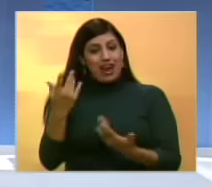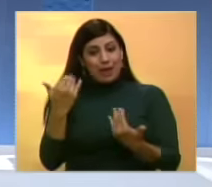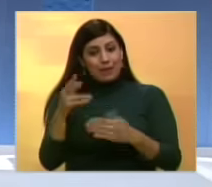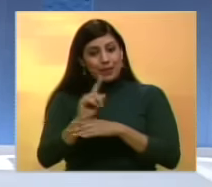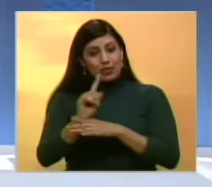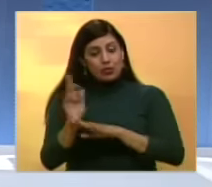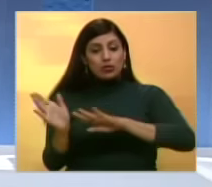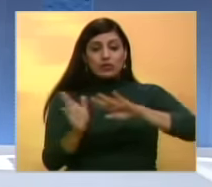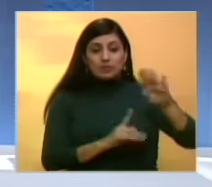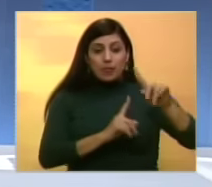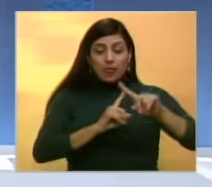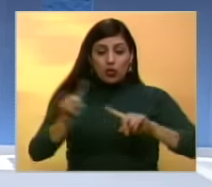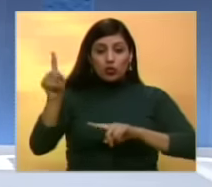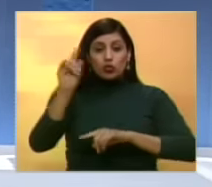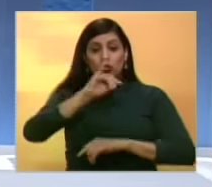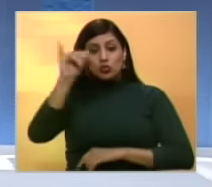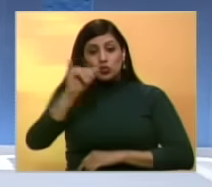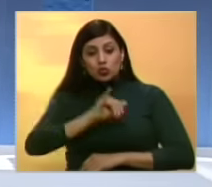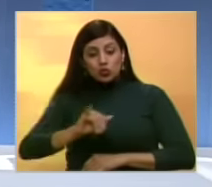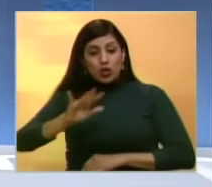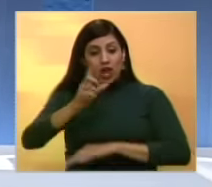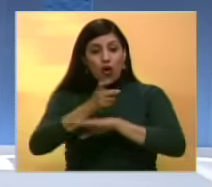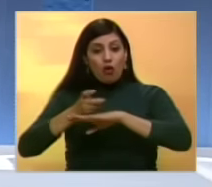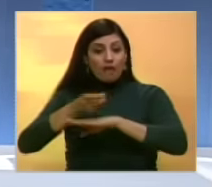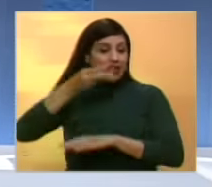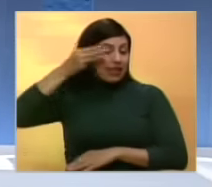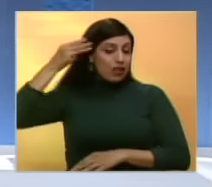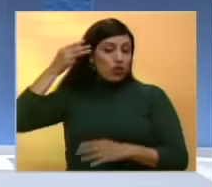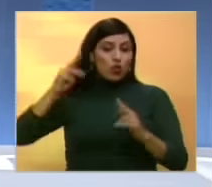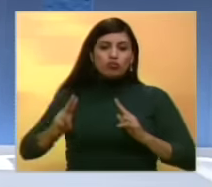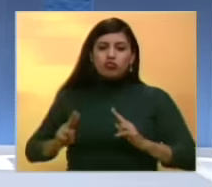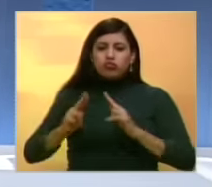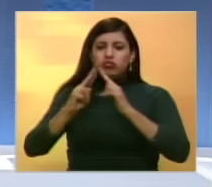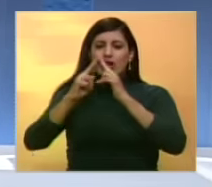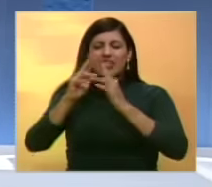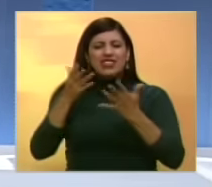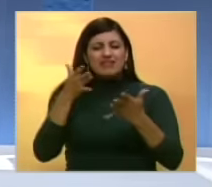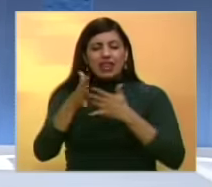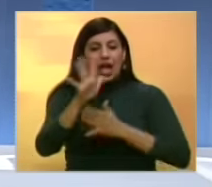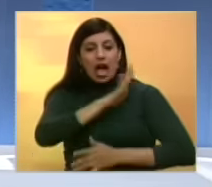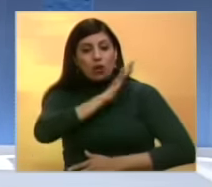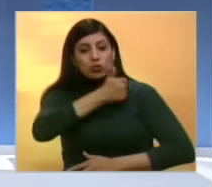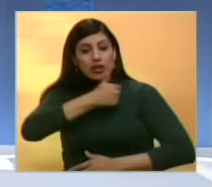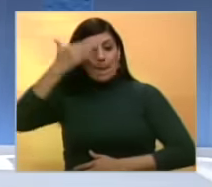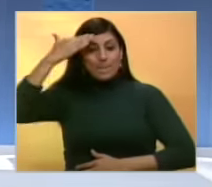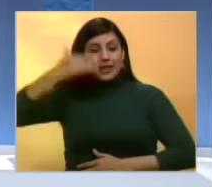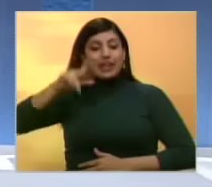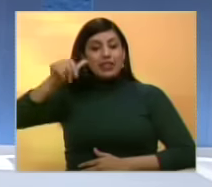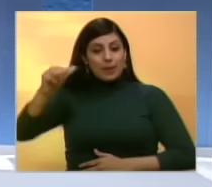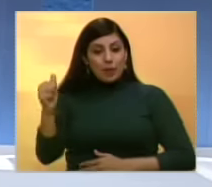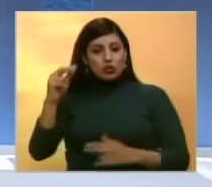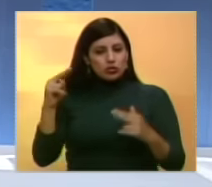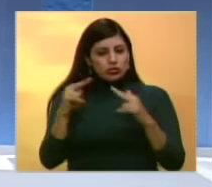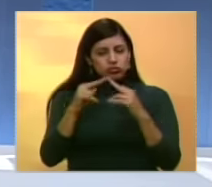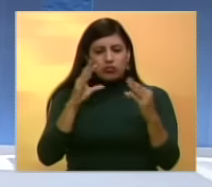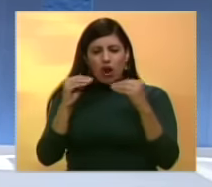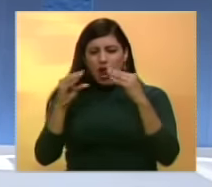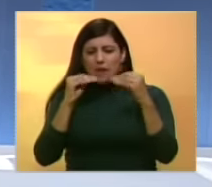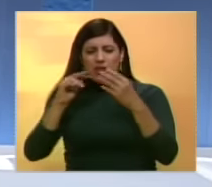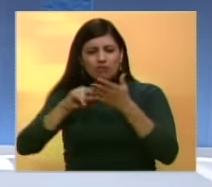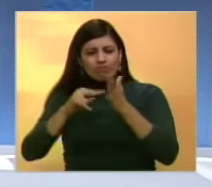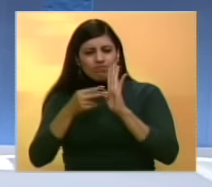en zulia el gobernador Francisco Arias Cárdenas sostuvo un encuentro con autoridades militares y policiales de la entidad para establecer